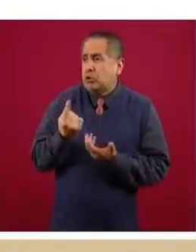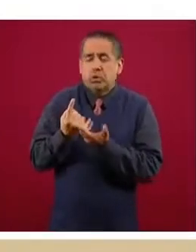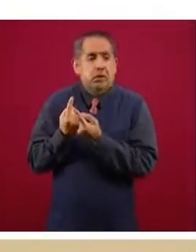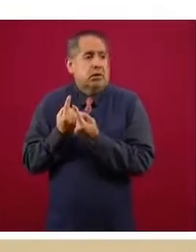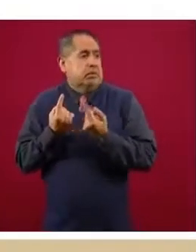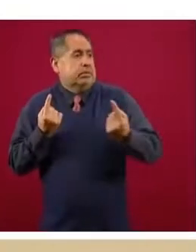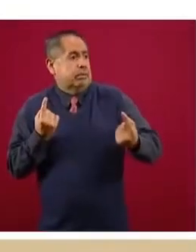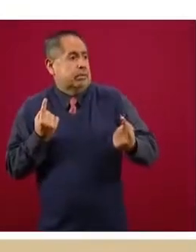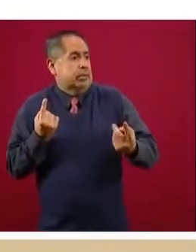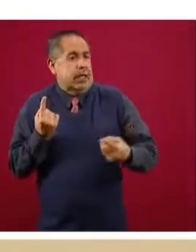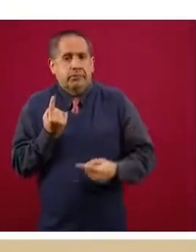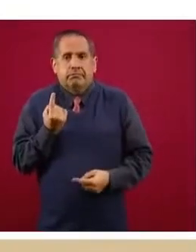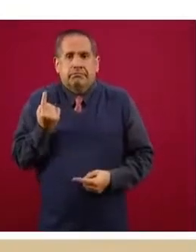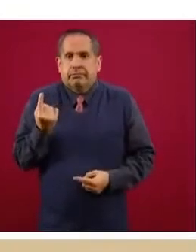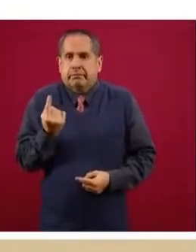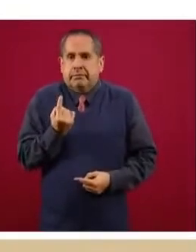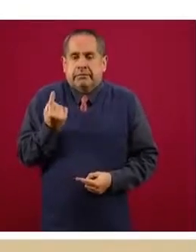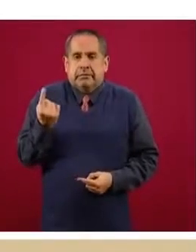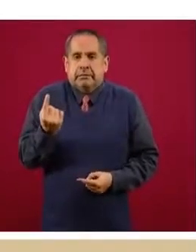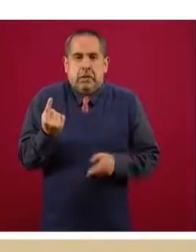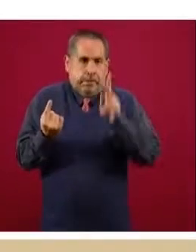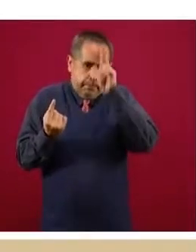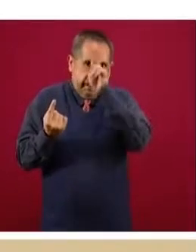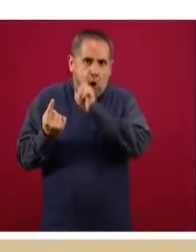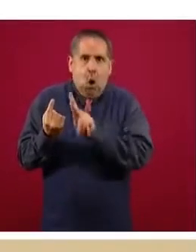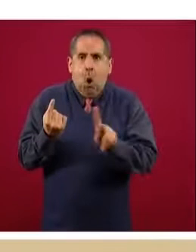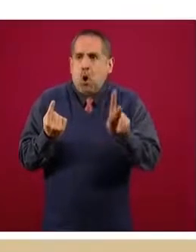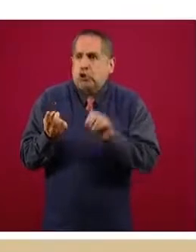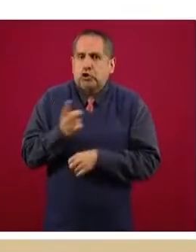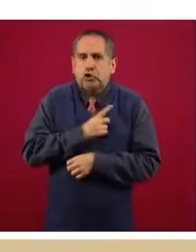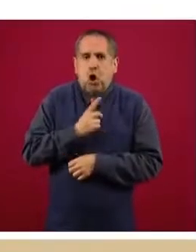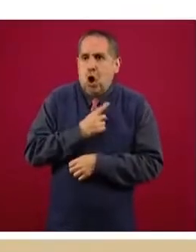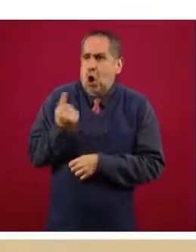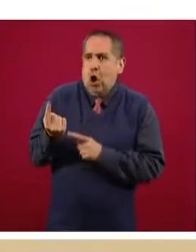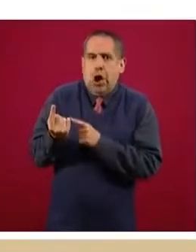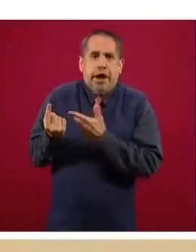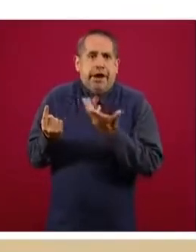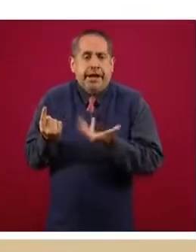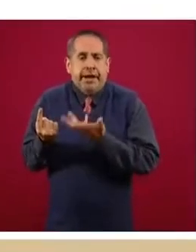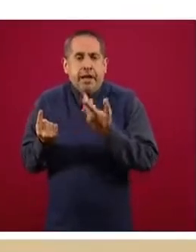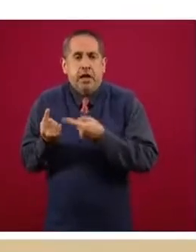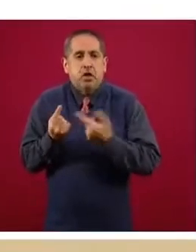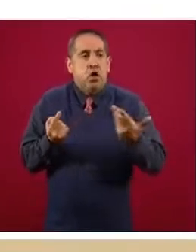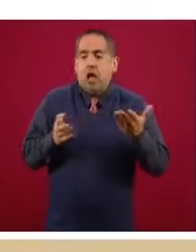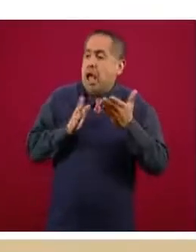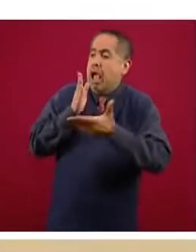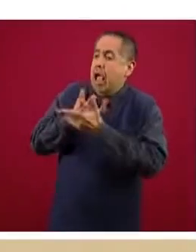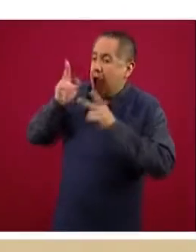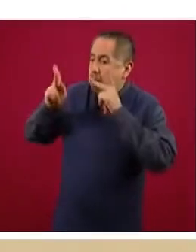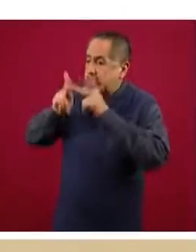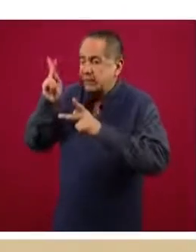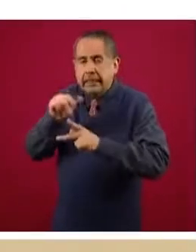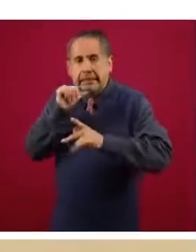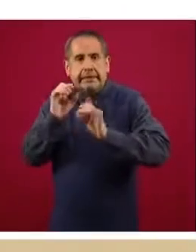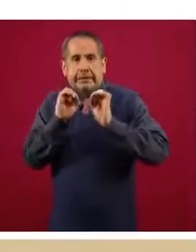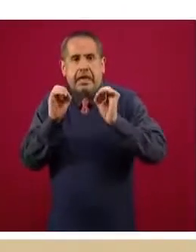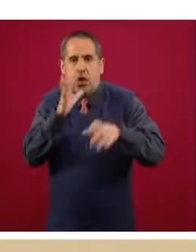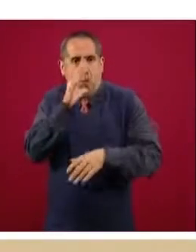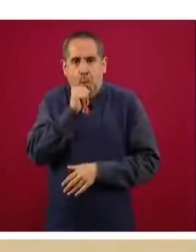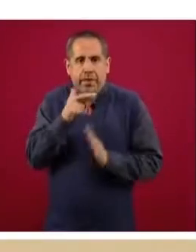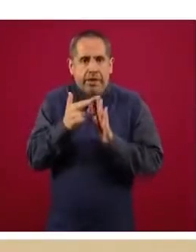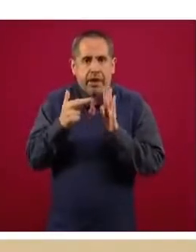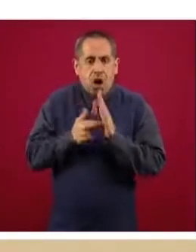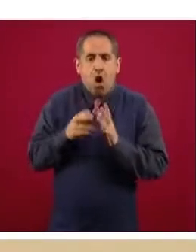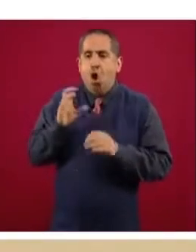dependencia frecuentemente. Y ahora este aislamiento social se ha visto aumentado puesto que no pueden recibir visitas o muchos de ellos